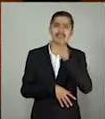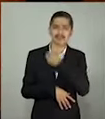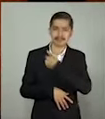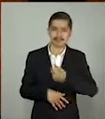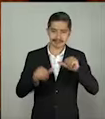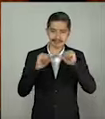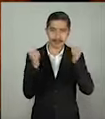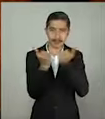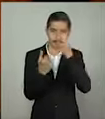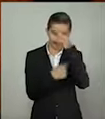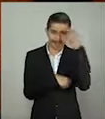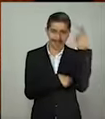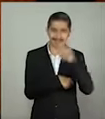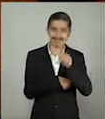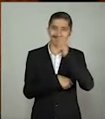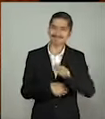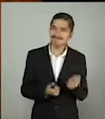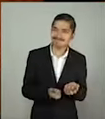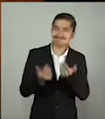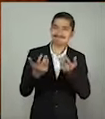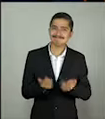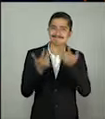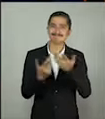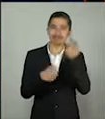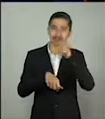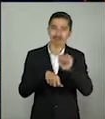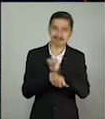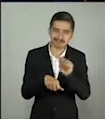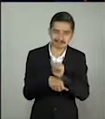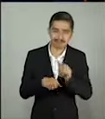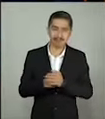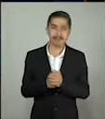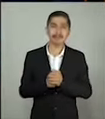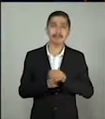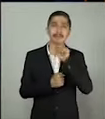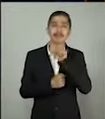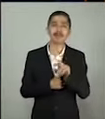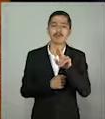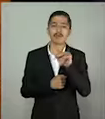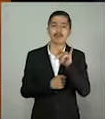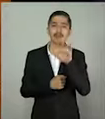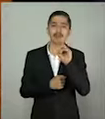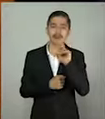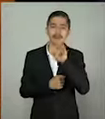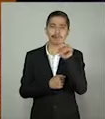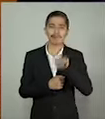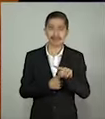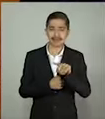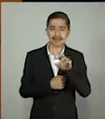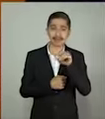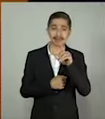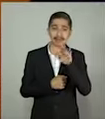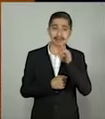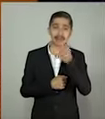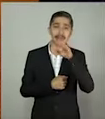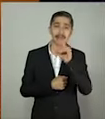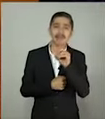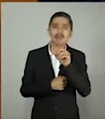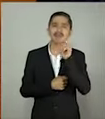Arriaga, presidente de la Asociación Mexicana de Distribuidores de Automóviles. Roberto Ramírez